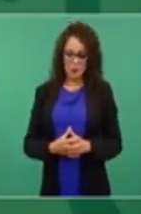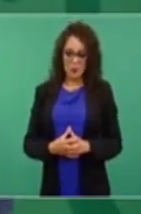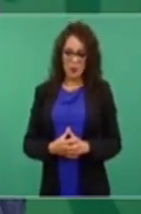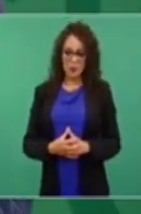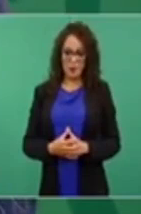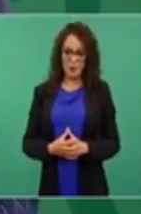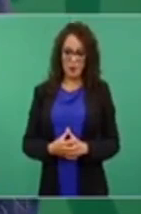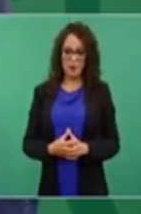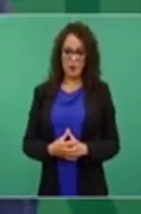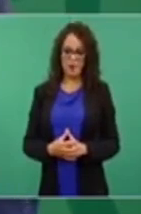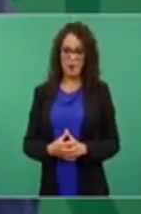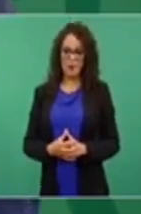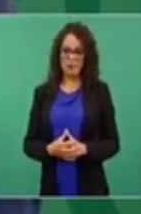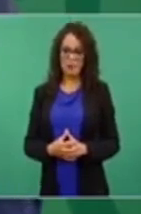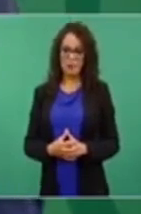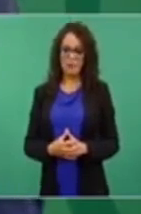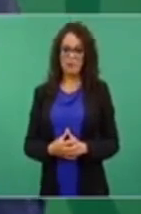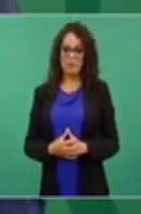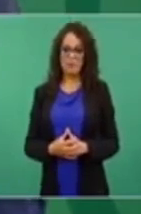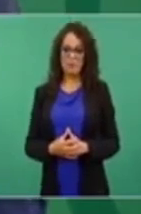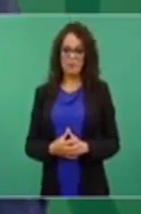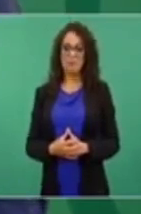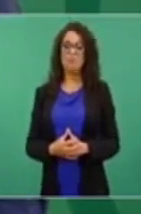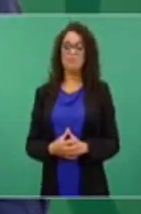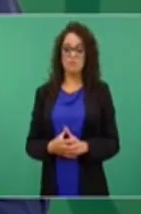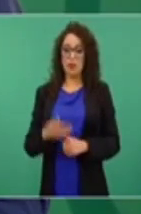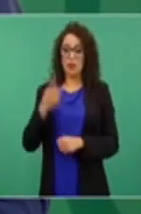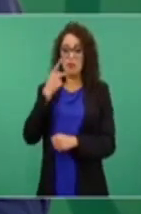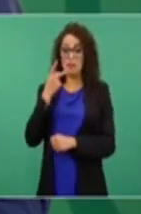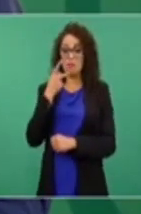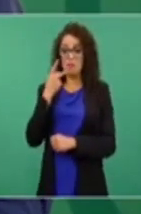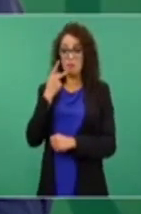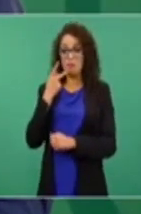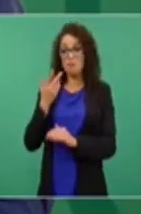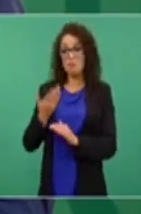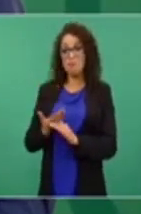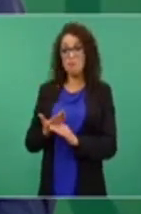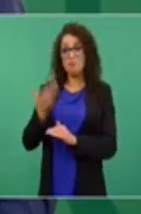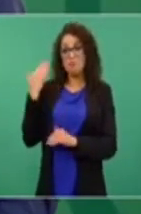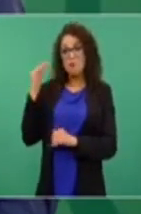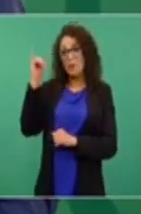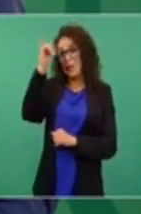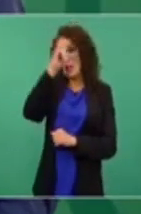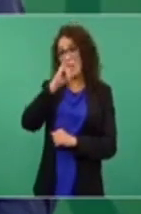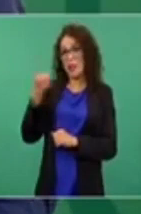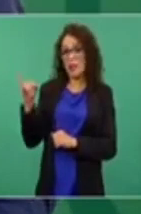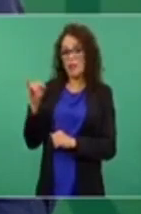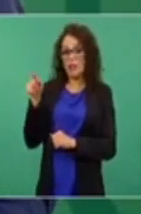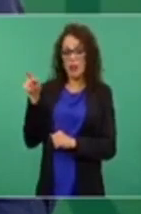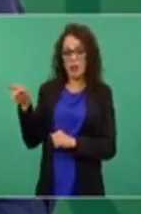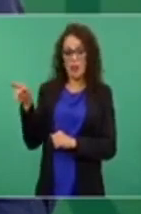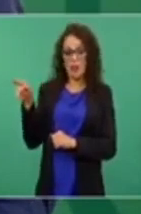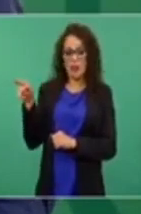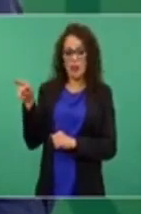el presagio, con el pronóstico de aquel jefe del Departamento de Estado.